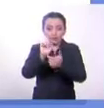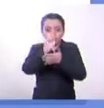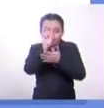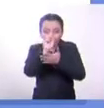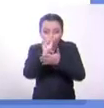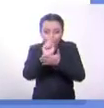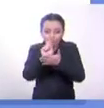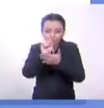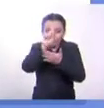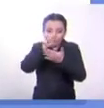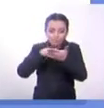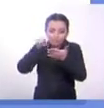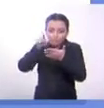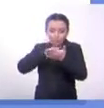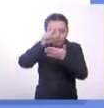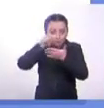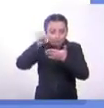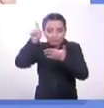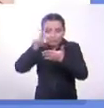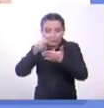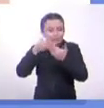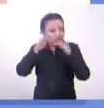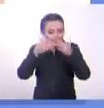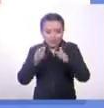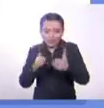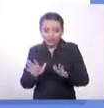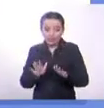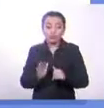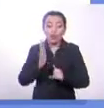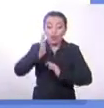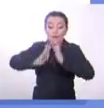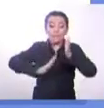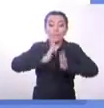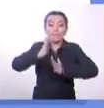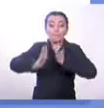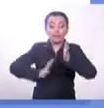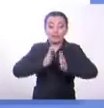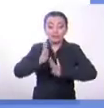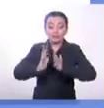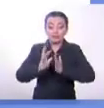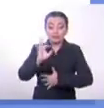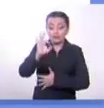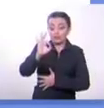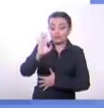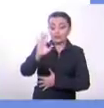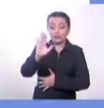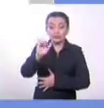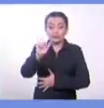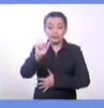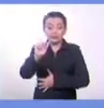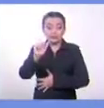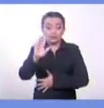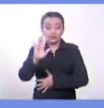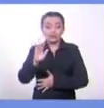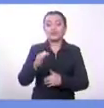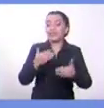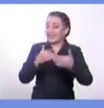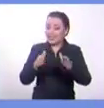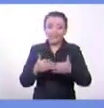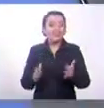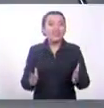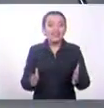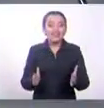Y eso, cuando se da el mensaje por símbolos o se da con imágenes, es importante, yo creo que es importante cómo